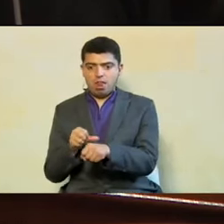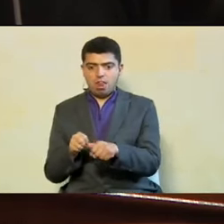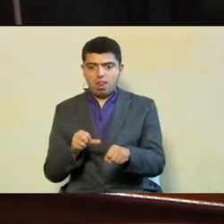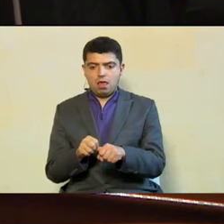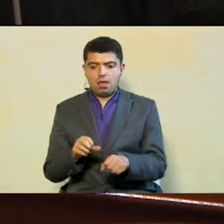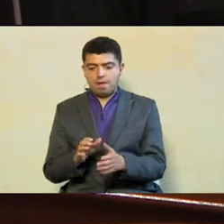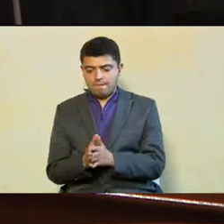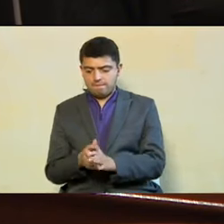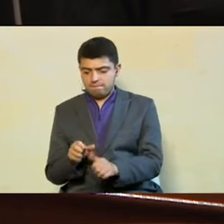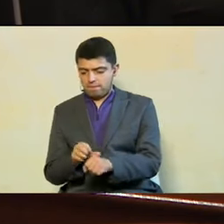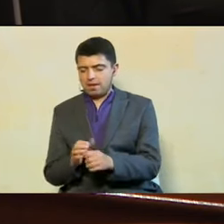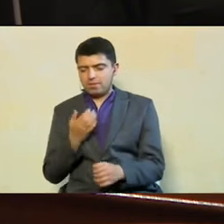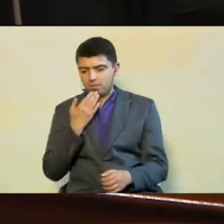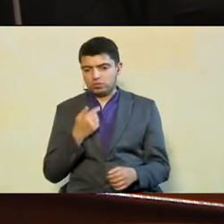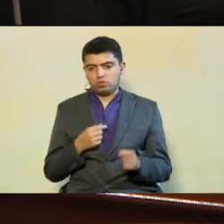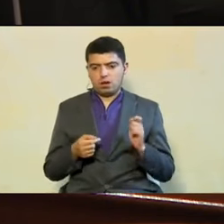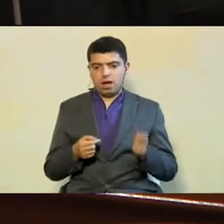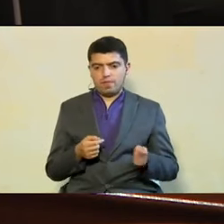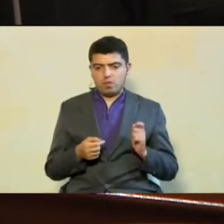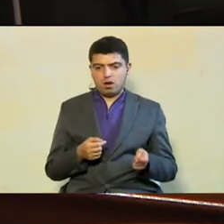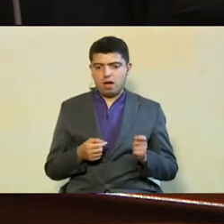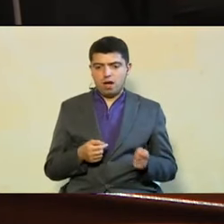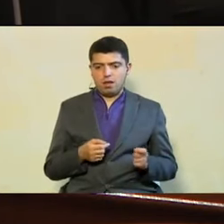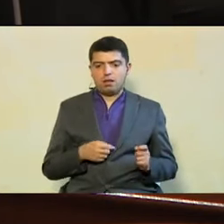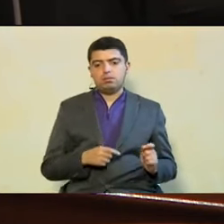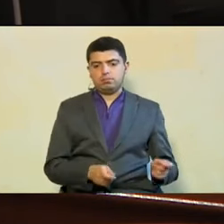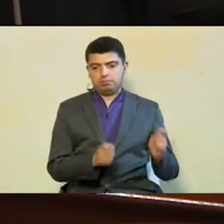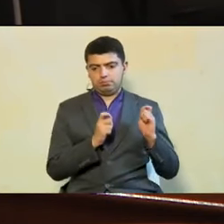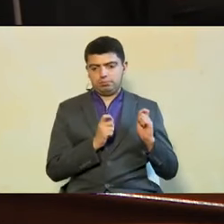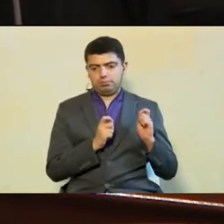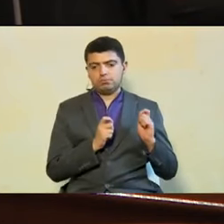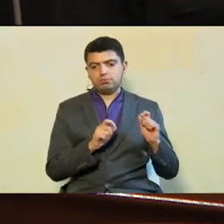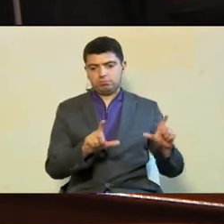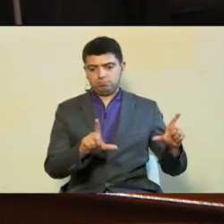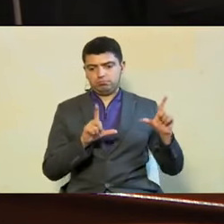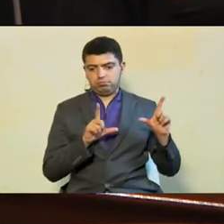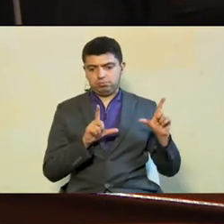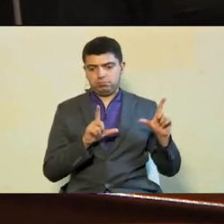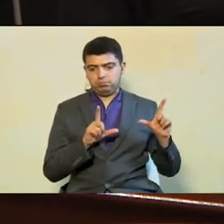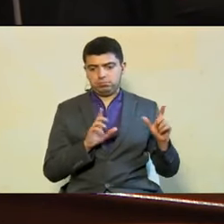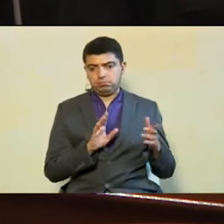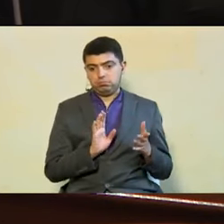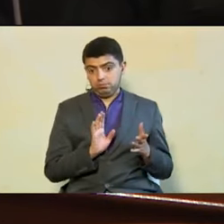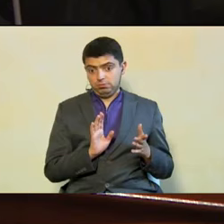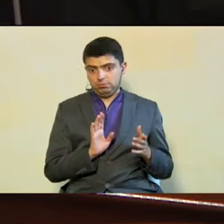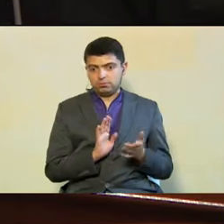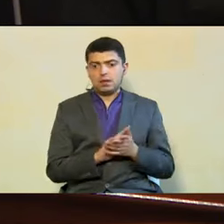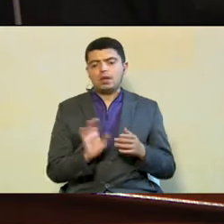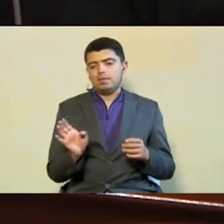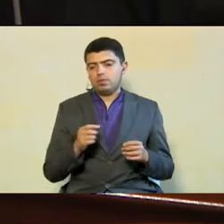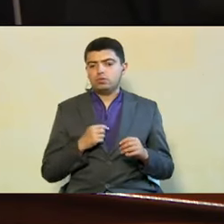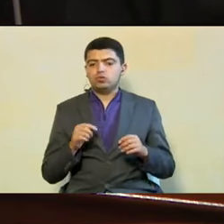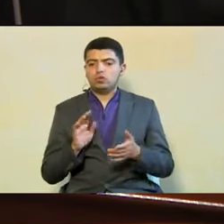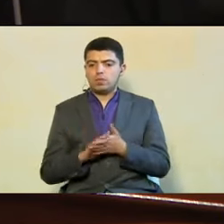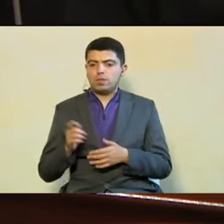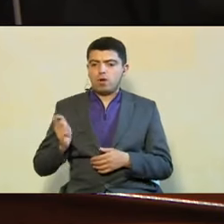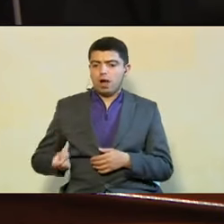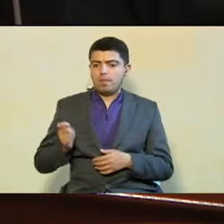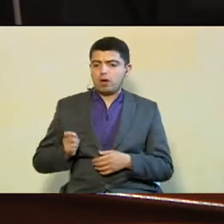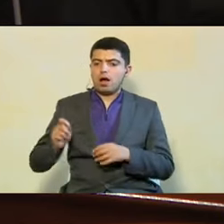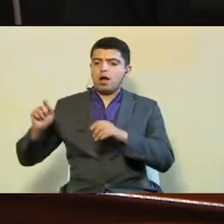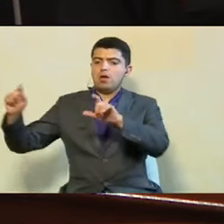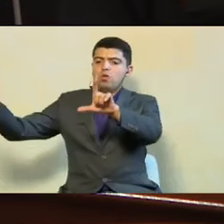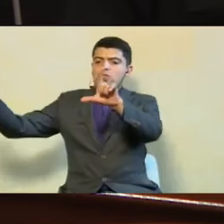si yo soy abogada titulada es distinto a decirme yo soy abogada Especialista para llevar el litigio de